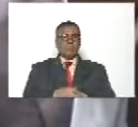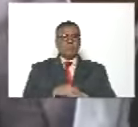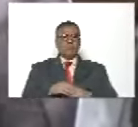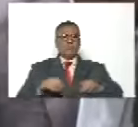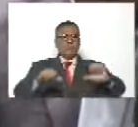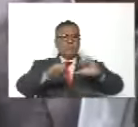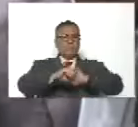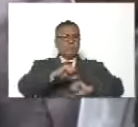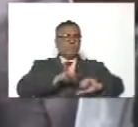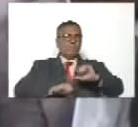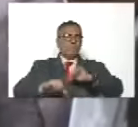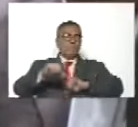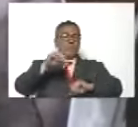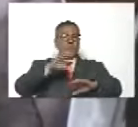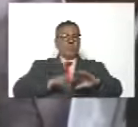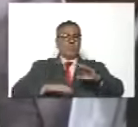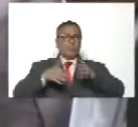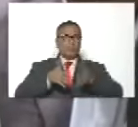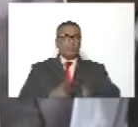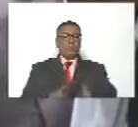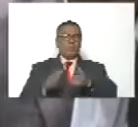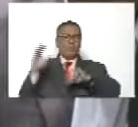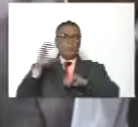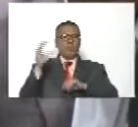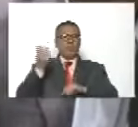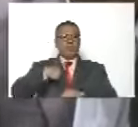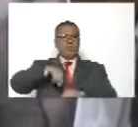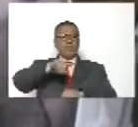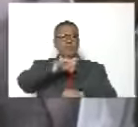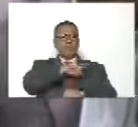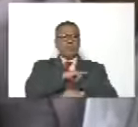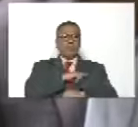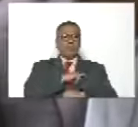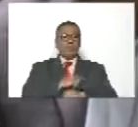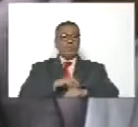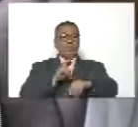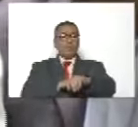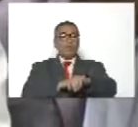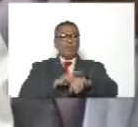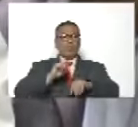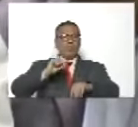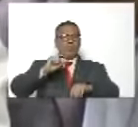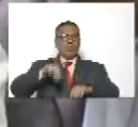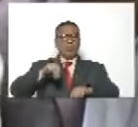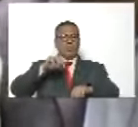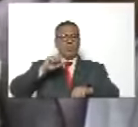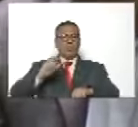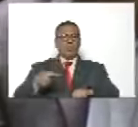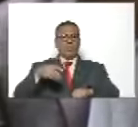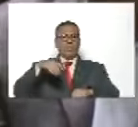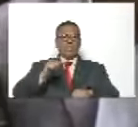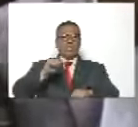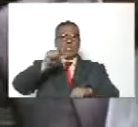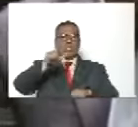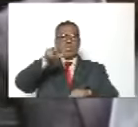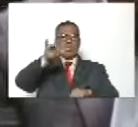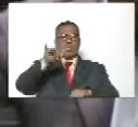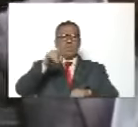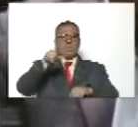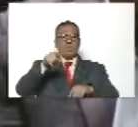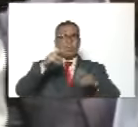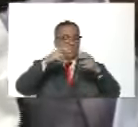química, nacida en Caracas. Nuestra doctora Magaly Josefina Enríquez es